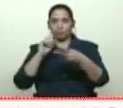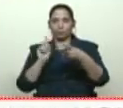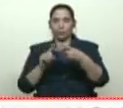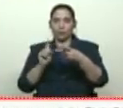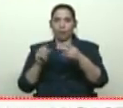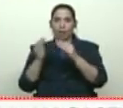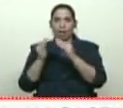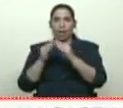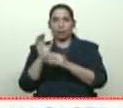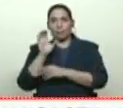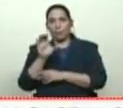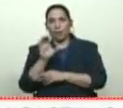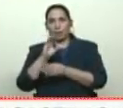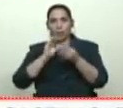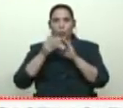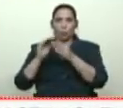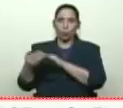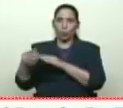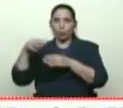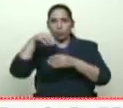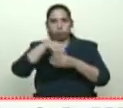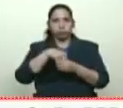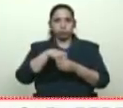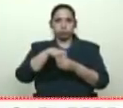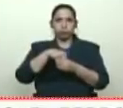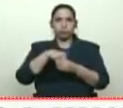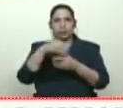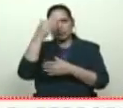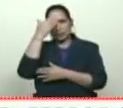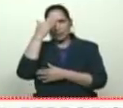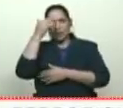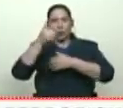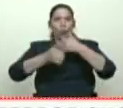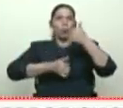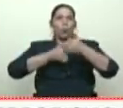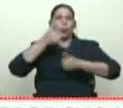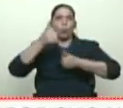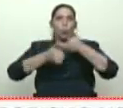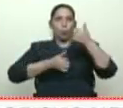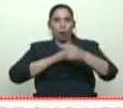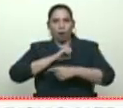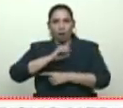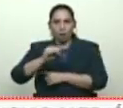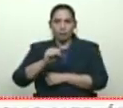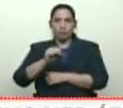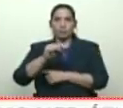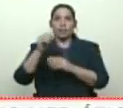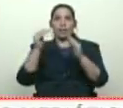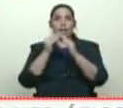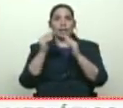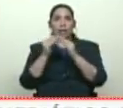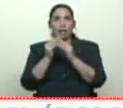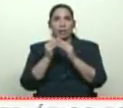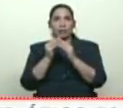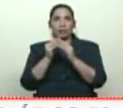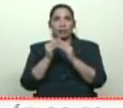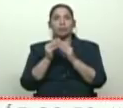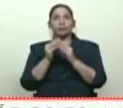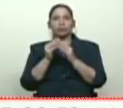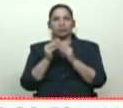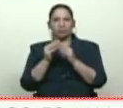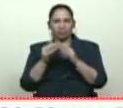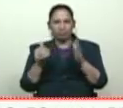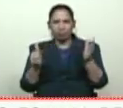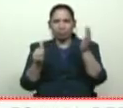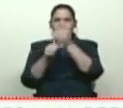patria y comunas para detectar cuál es el hogar de origen del que encontremos en la calle. Porque